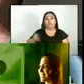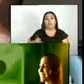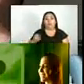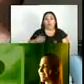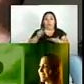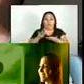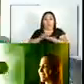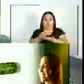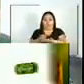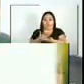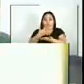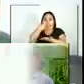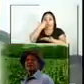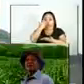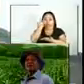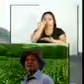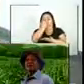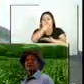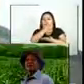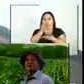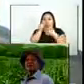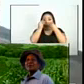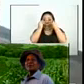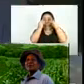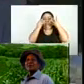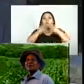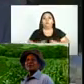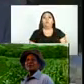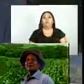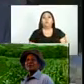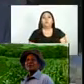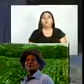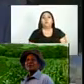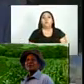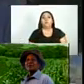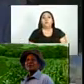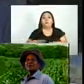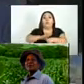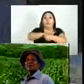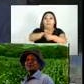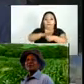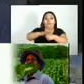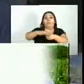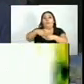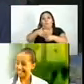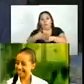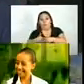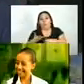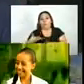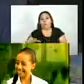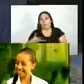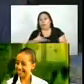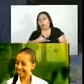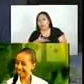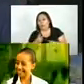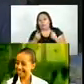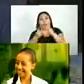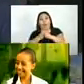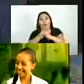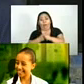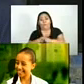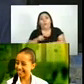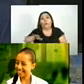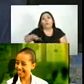luz de estos aparatos afectó al desarrollo de su visión. Después de la pandemia, que hemos tenido que hacer muchas cosas